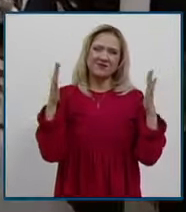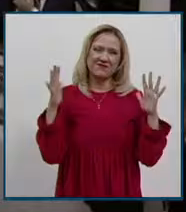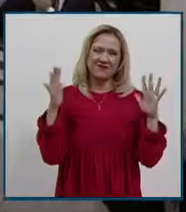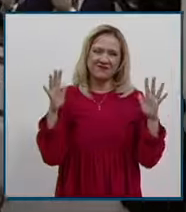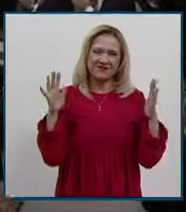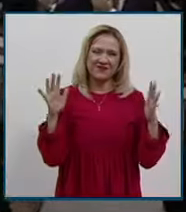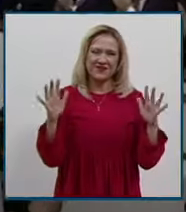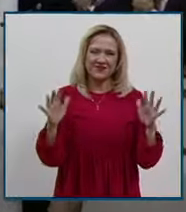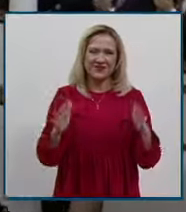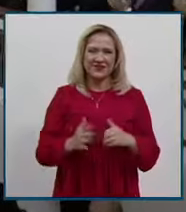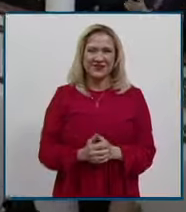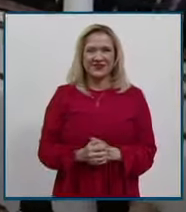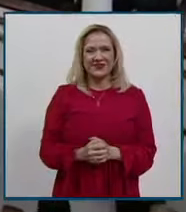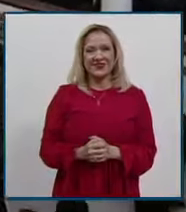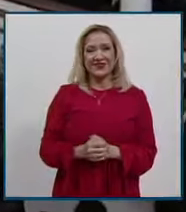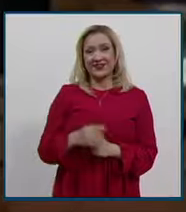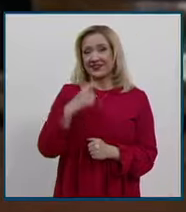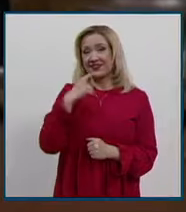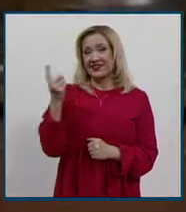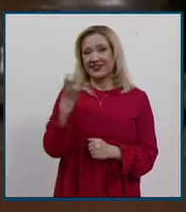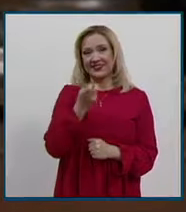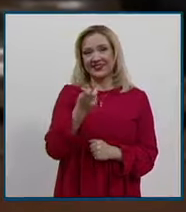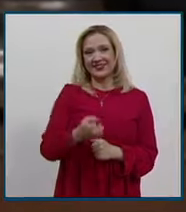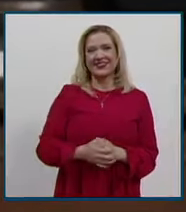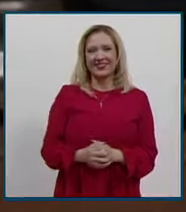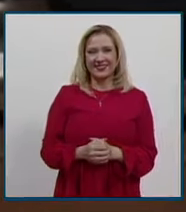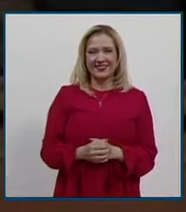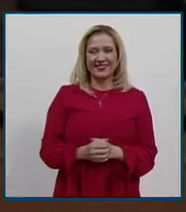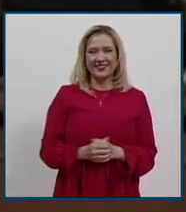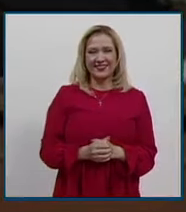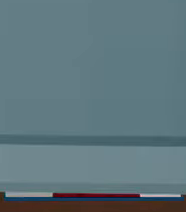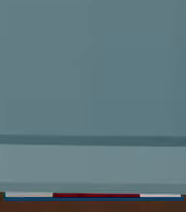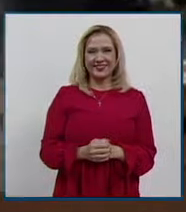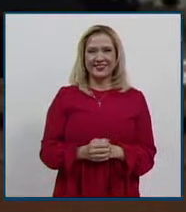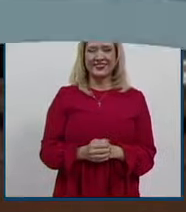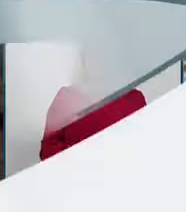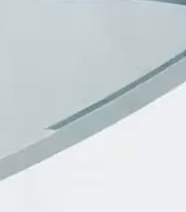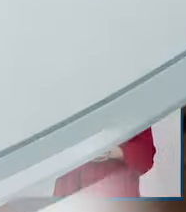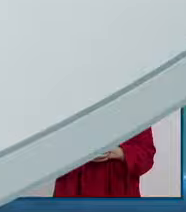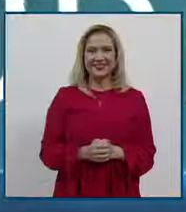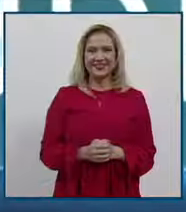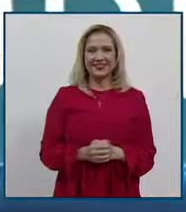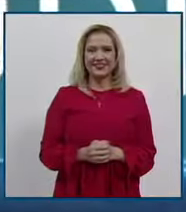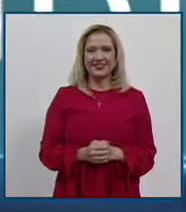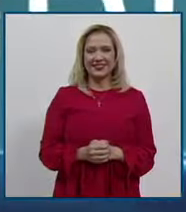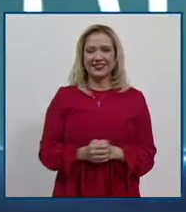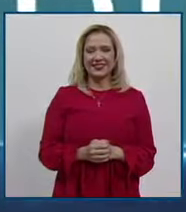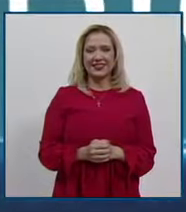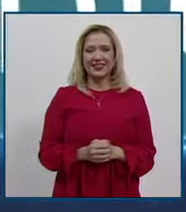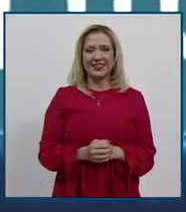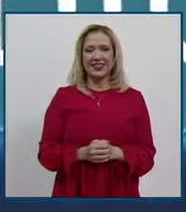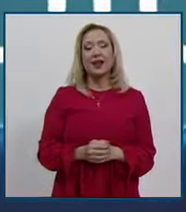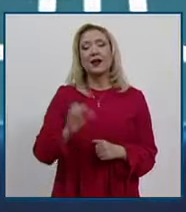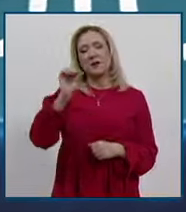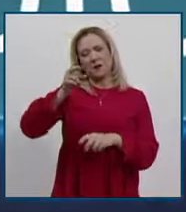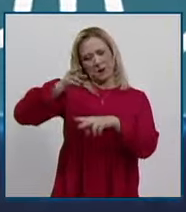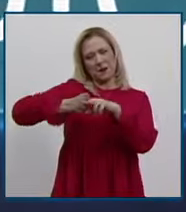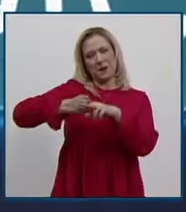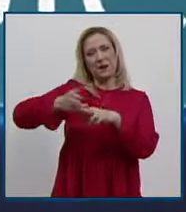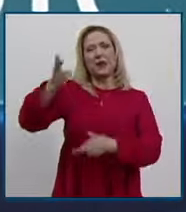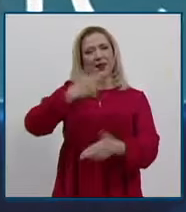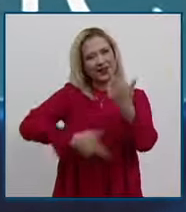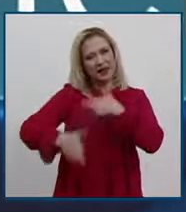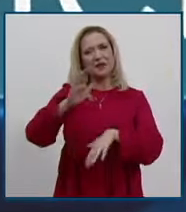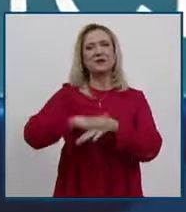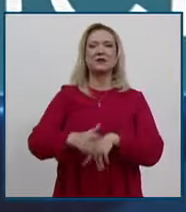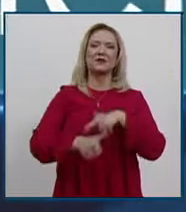canal del poder judicial de la federación Mario López Peña vamos pausa pero